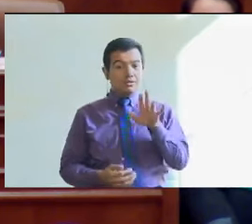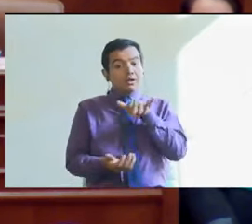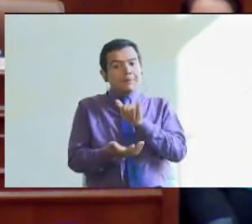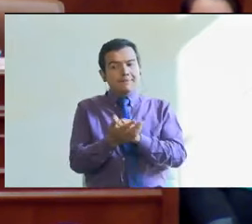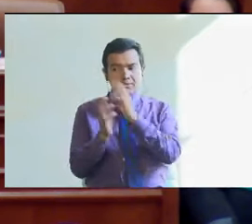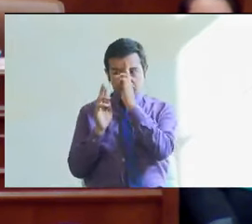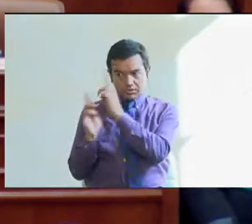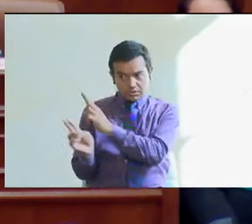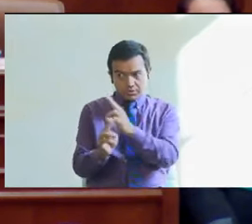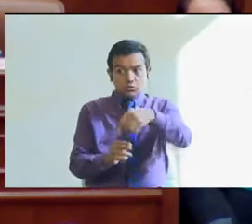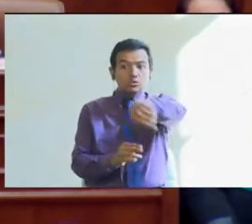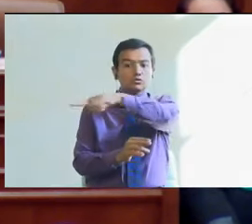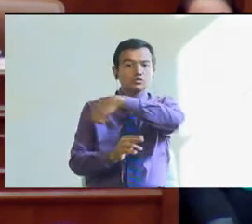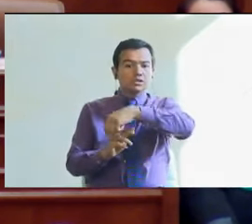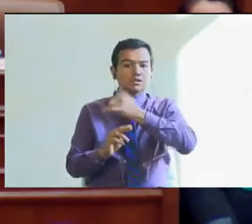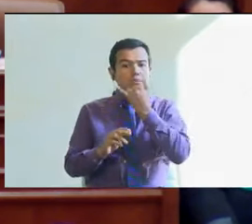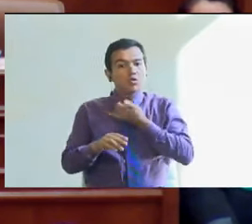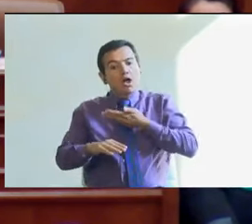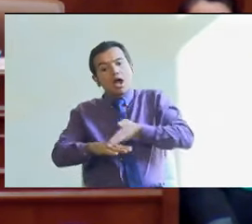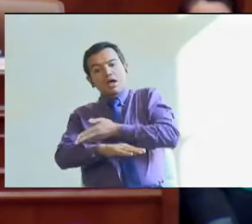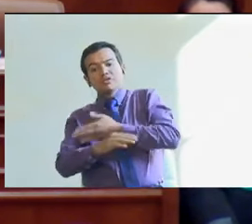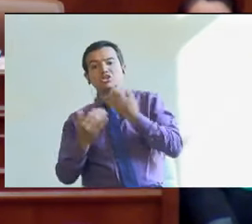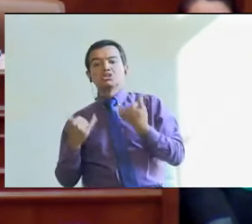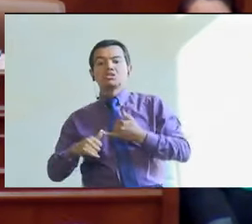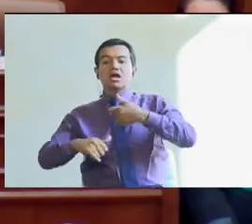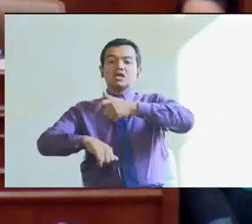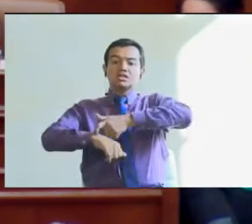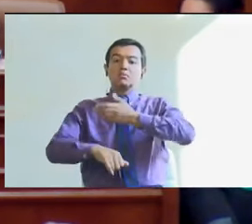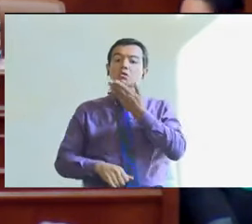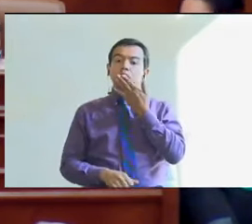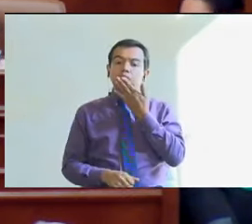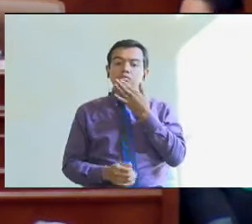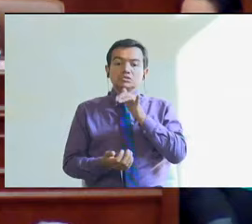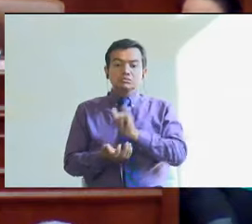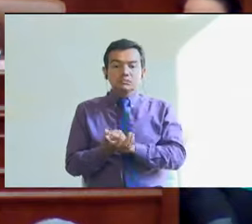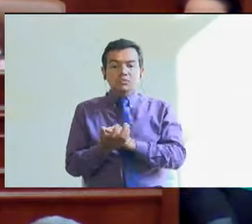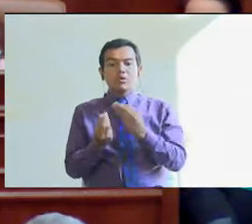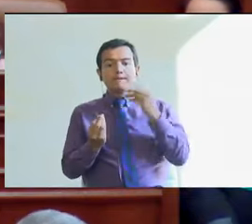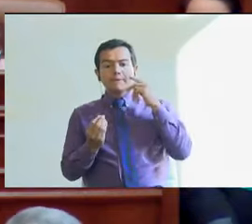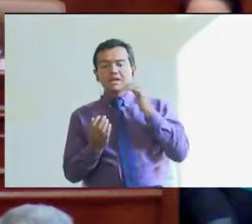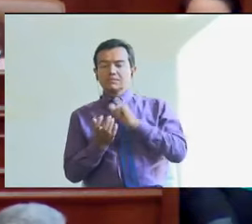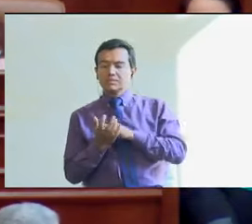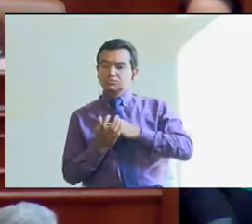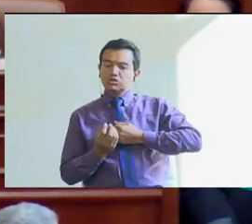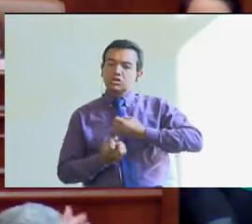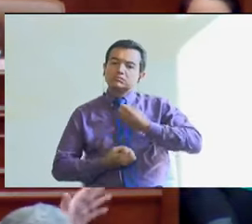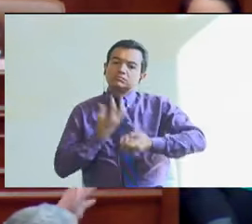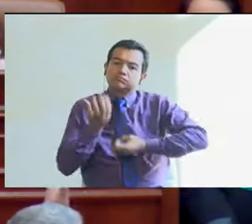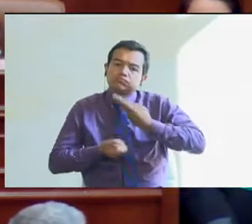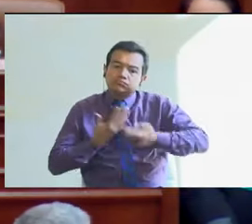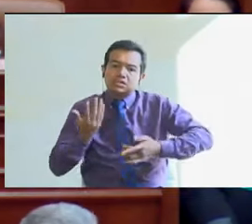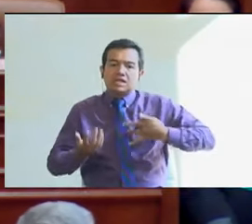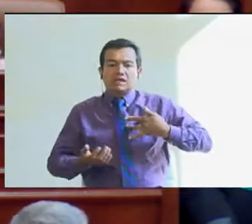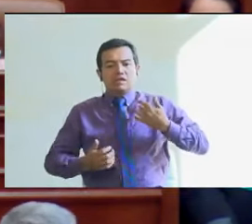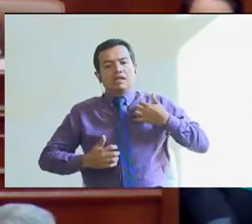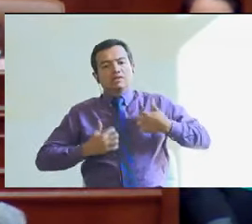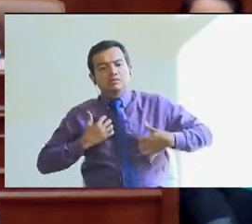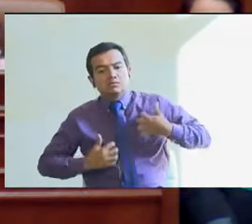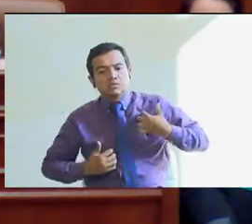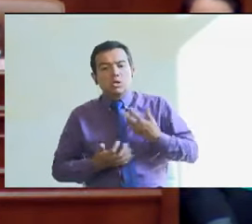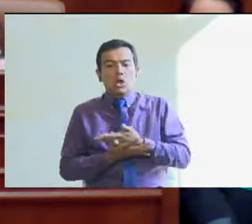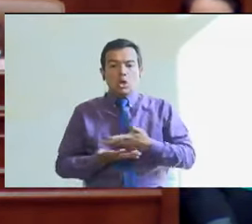compañeros A que hubo el suficiente tiempo el tiempo necesario para expresar sus inquietudes su